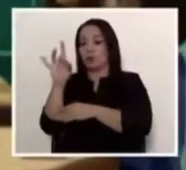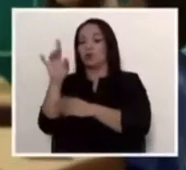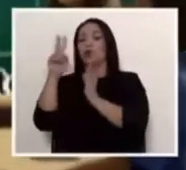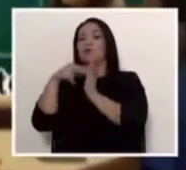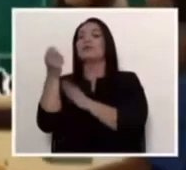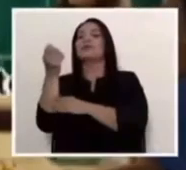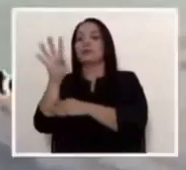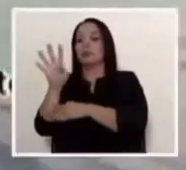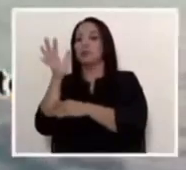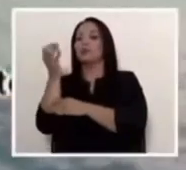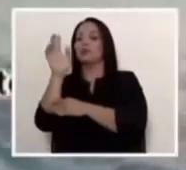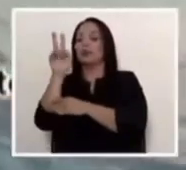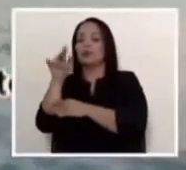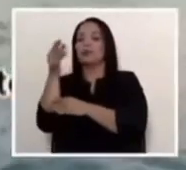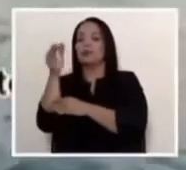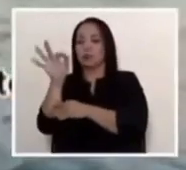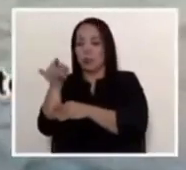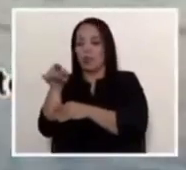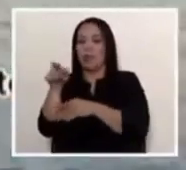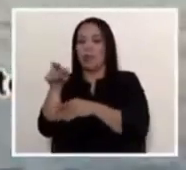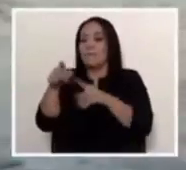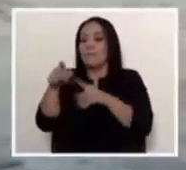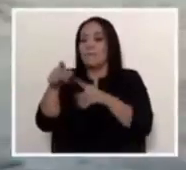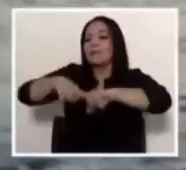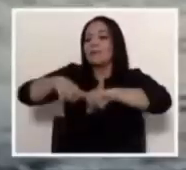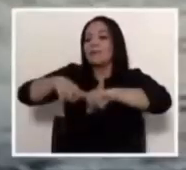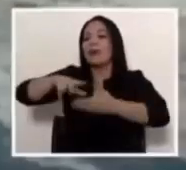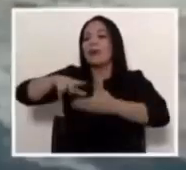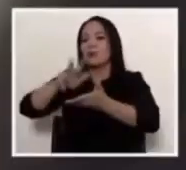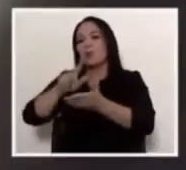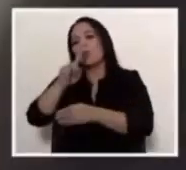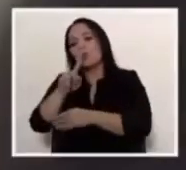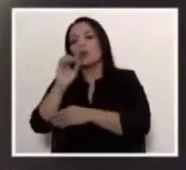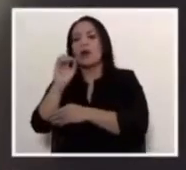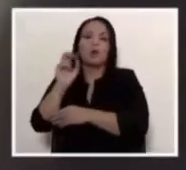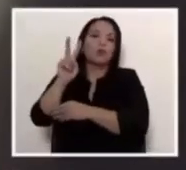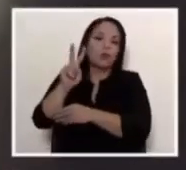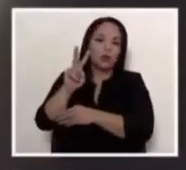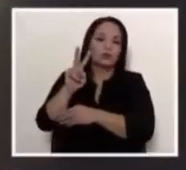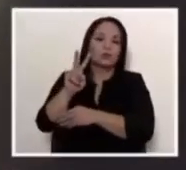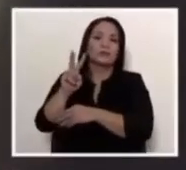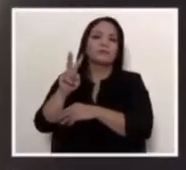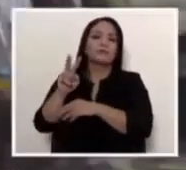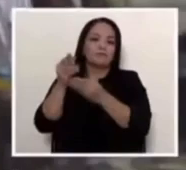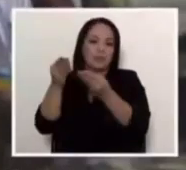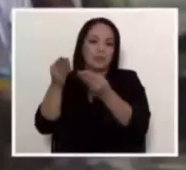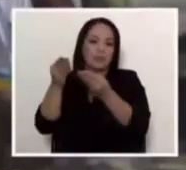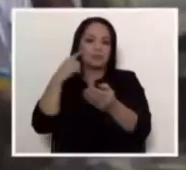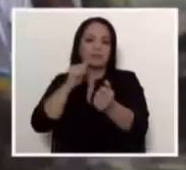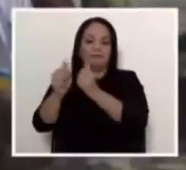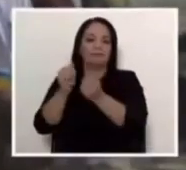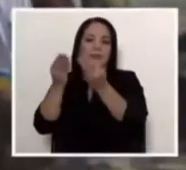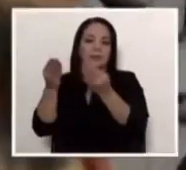2019 que por alguna razón tiene pendiente la aprobación de una o más pruebas del bachillerato en educación